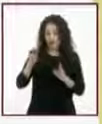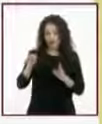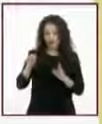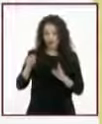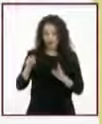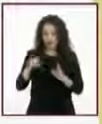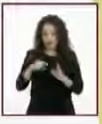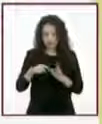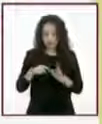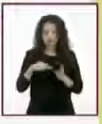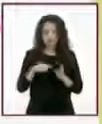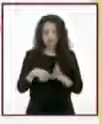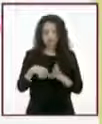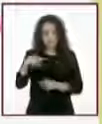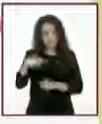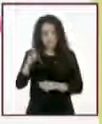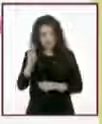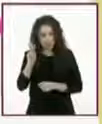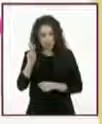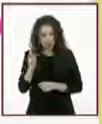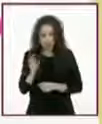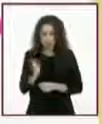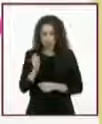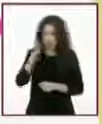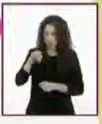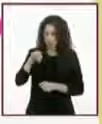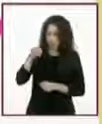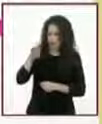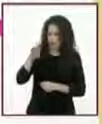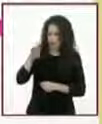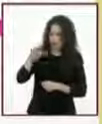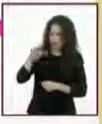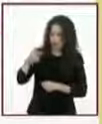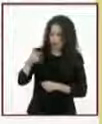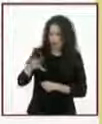Pero, sin embargo, no obstante.